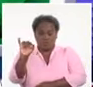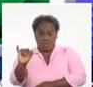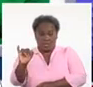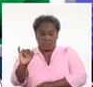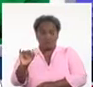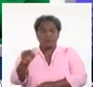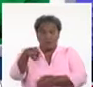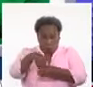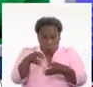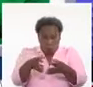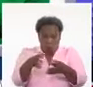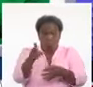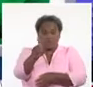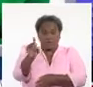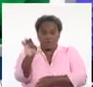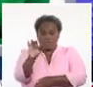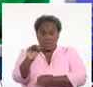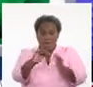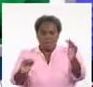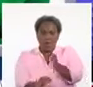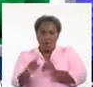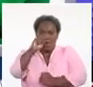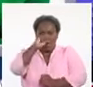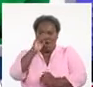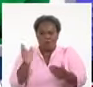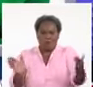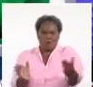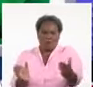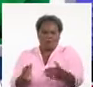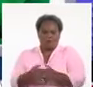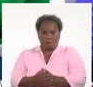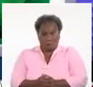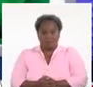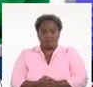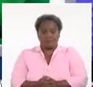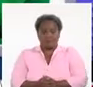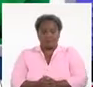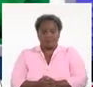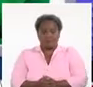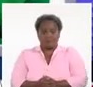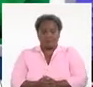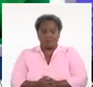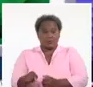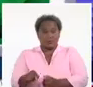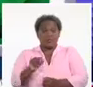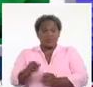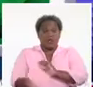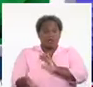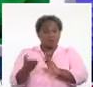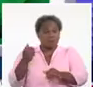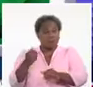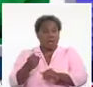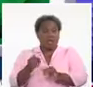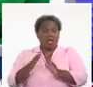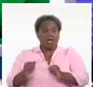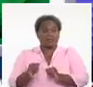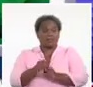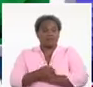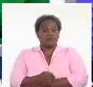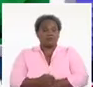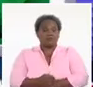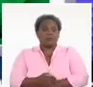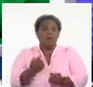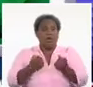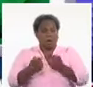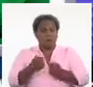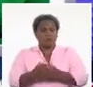177 menores de un año. Se ha egresado el 91,4% de todos los y